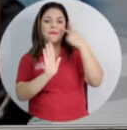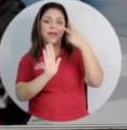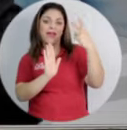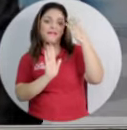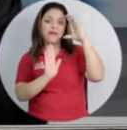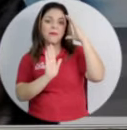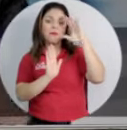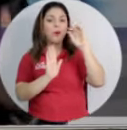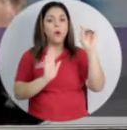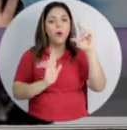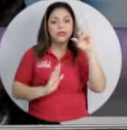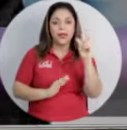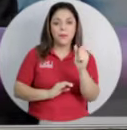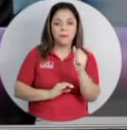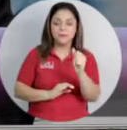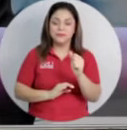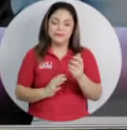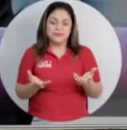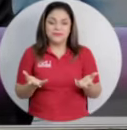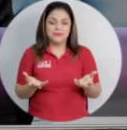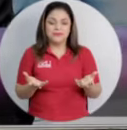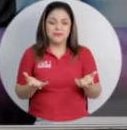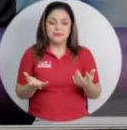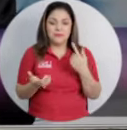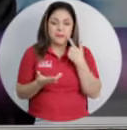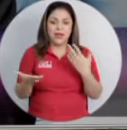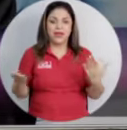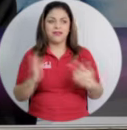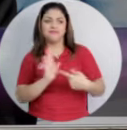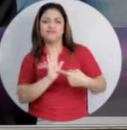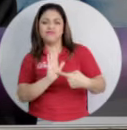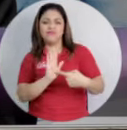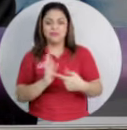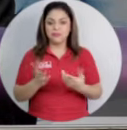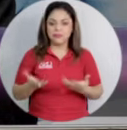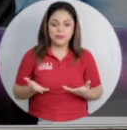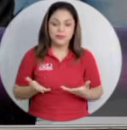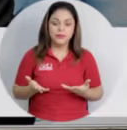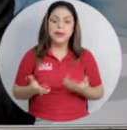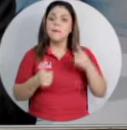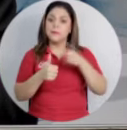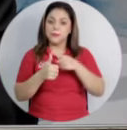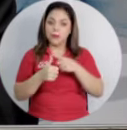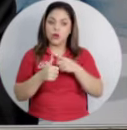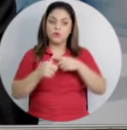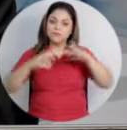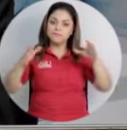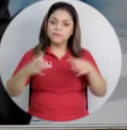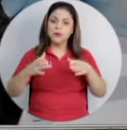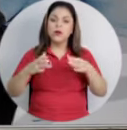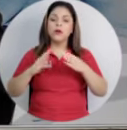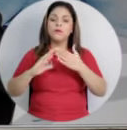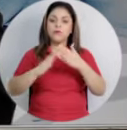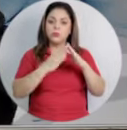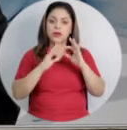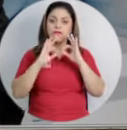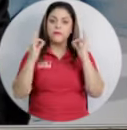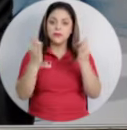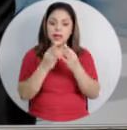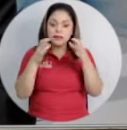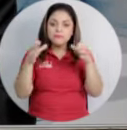o Instagram, perdón, Instagram está más de moda. O sea. Pero entonces, ese es el primer paso, el propósito, comunidad familiar. El segundo